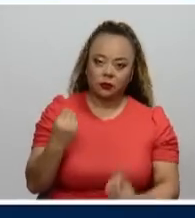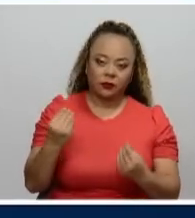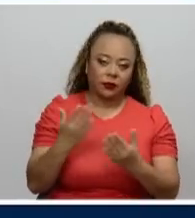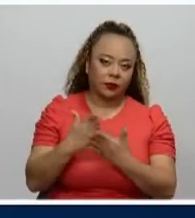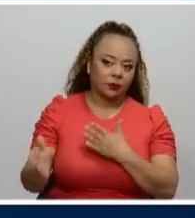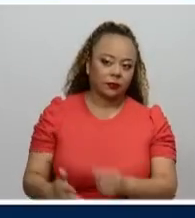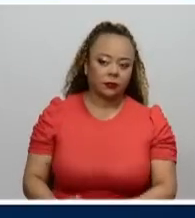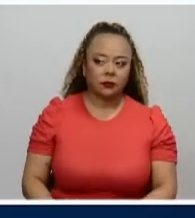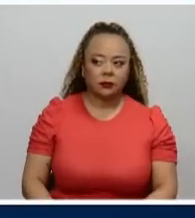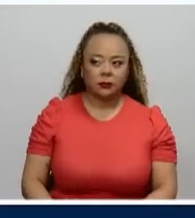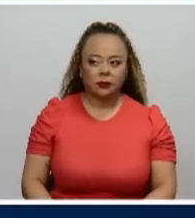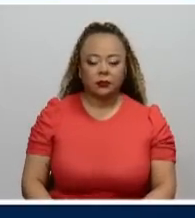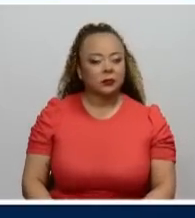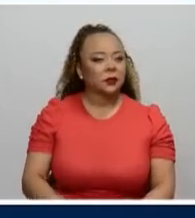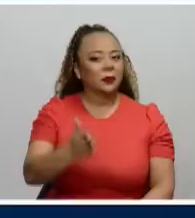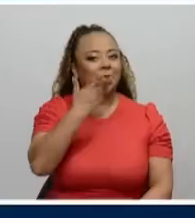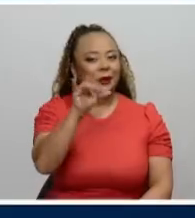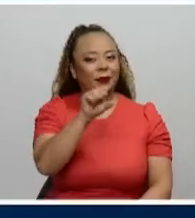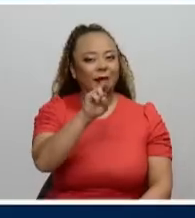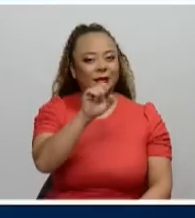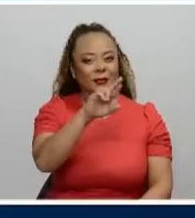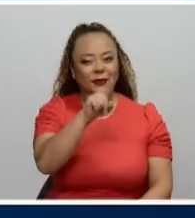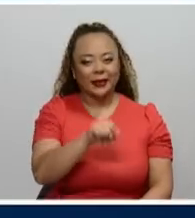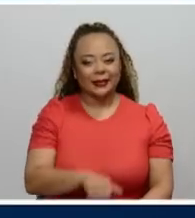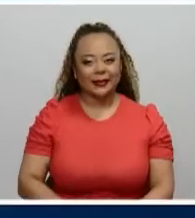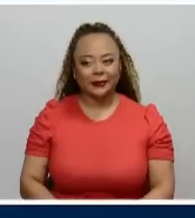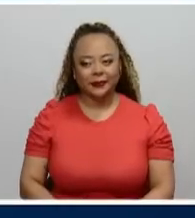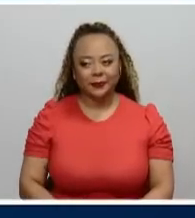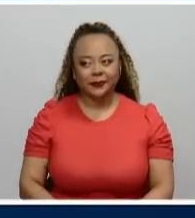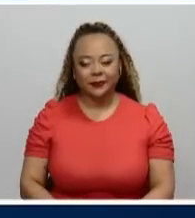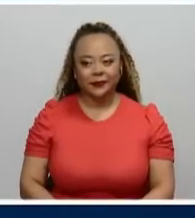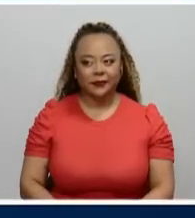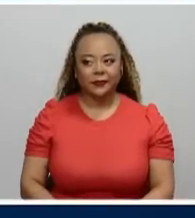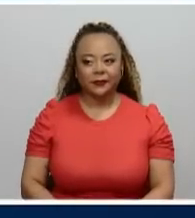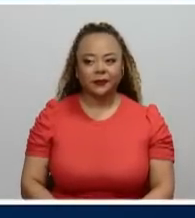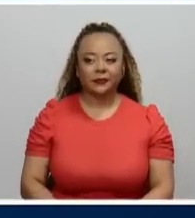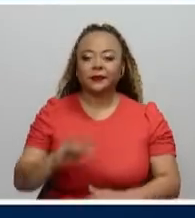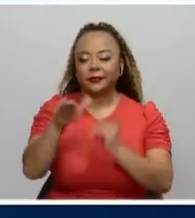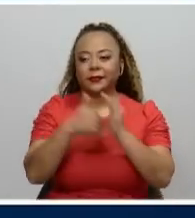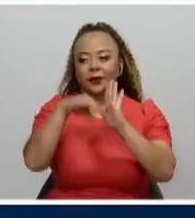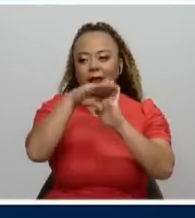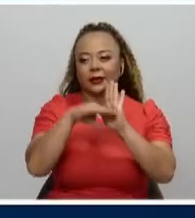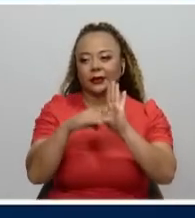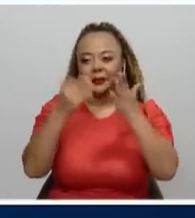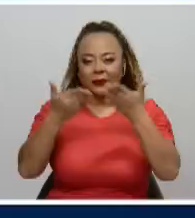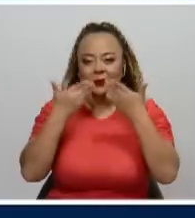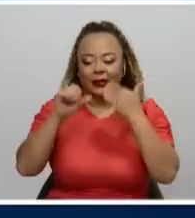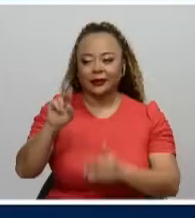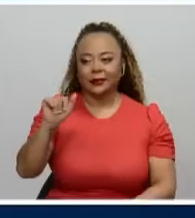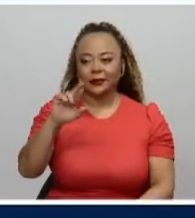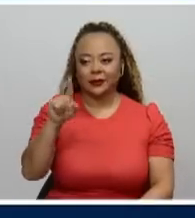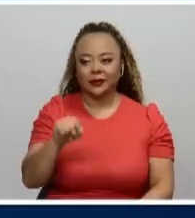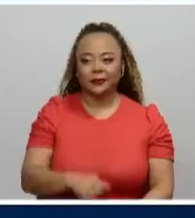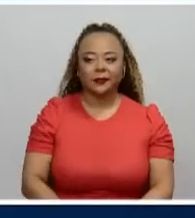tiene olor mucho a Suárez no Sí exactamente tiene un olor a Suárez todo está lista tiene olor Suárez